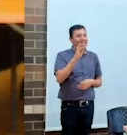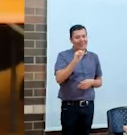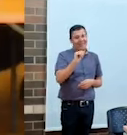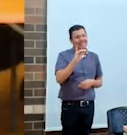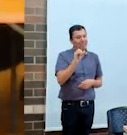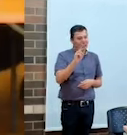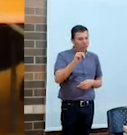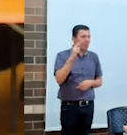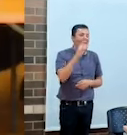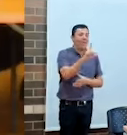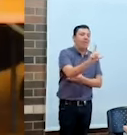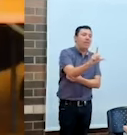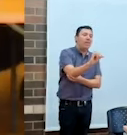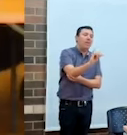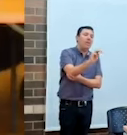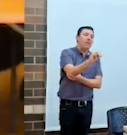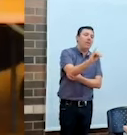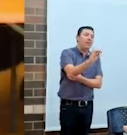discapacitado auditivo,